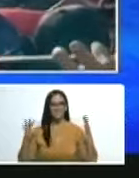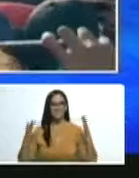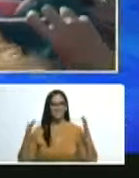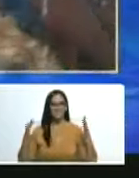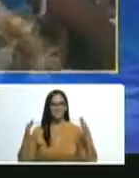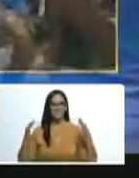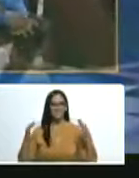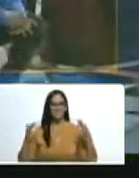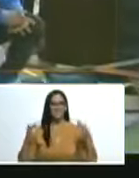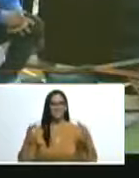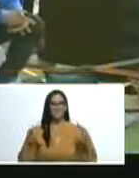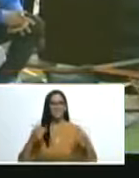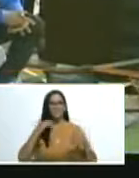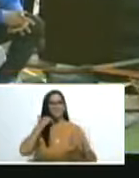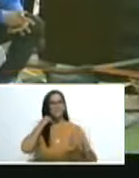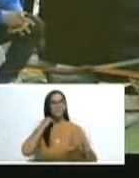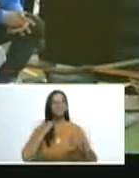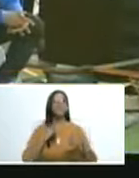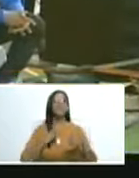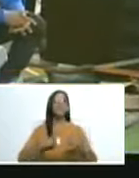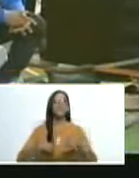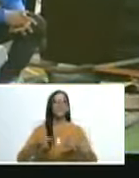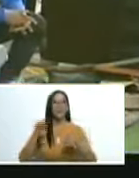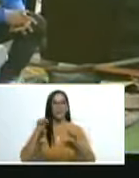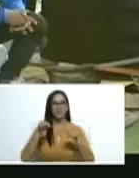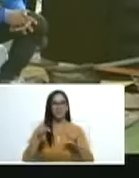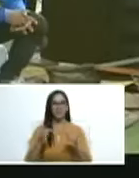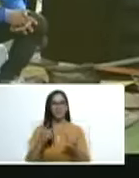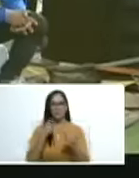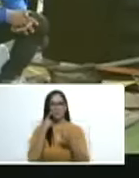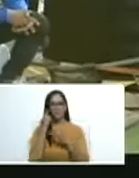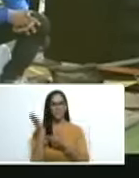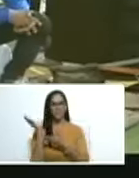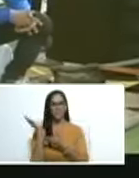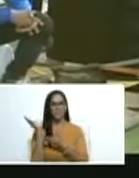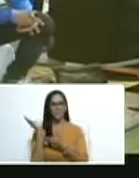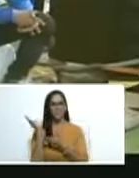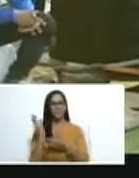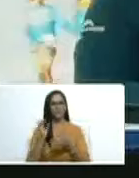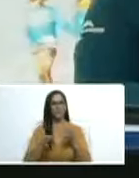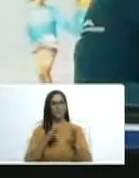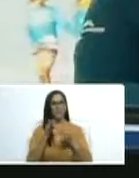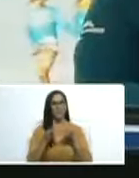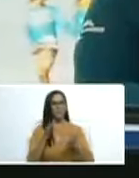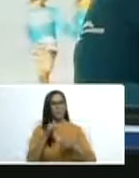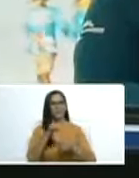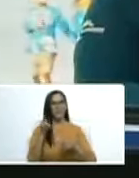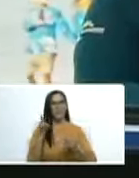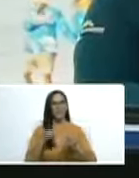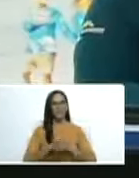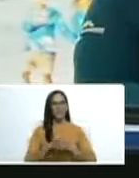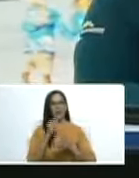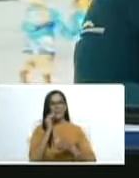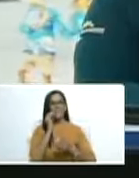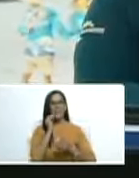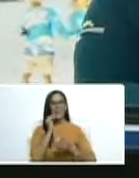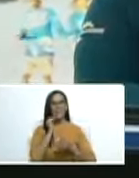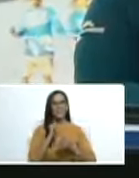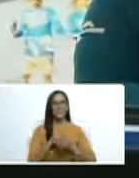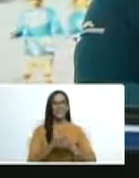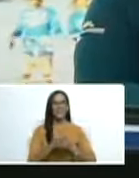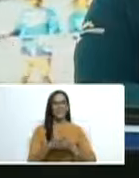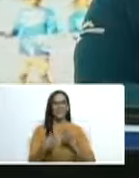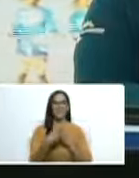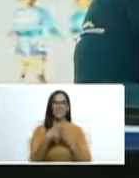Ahí salimos. No me quiten las imágenes cuando las voy a comentar, pero ustedes son expertos, ¿vale?, en sabotearme